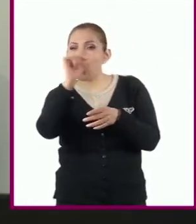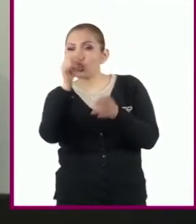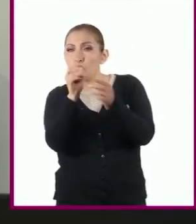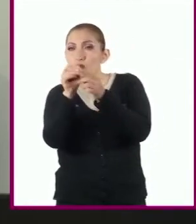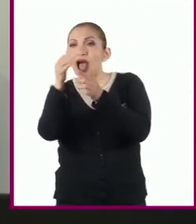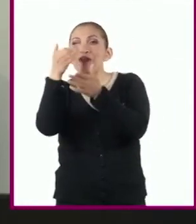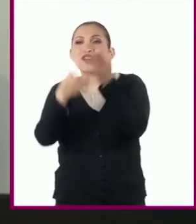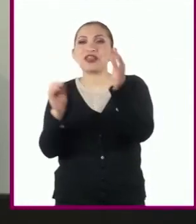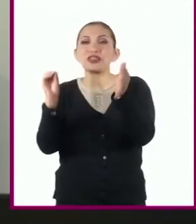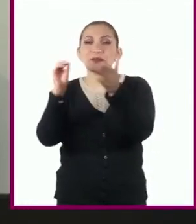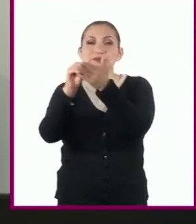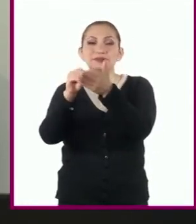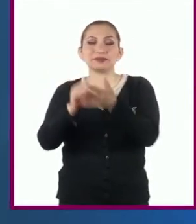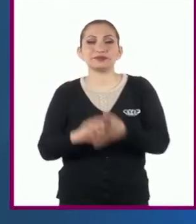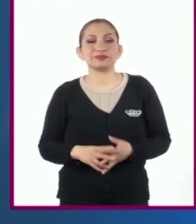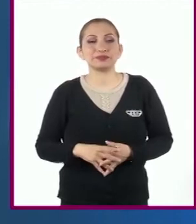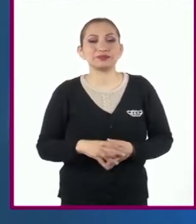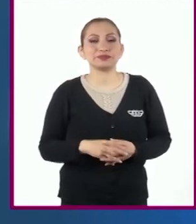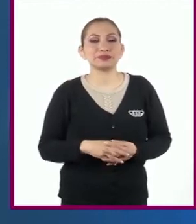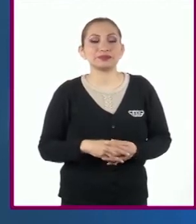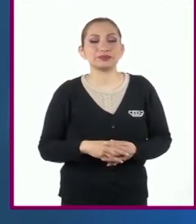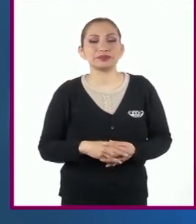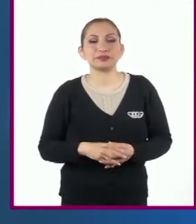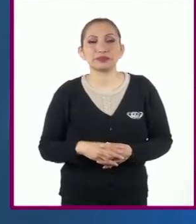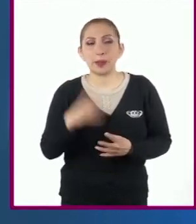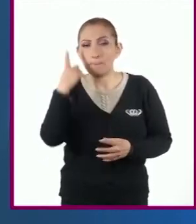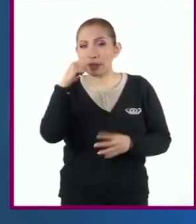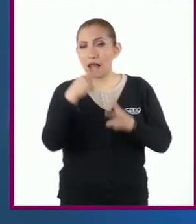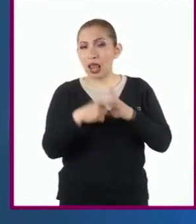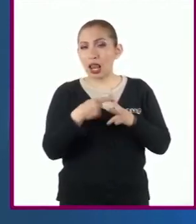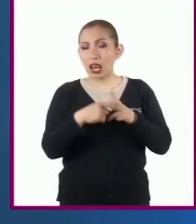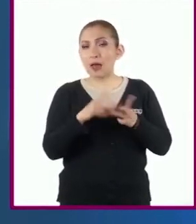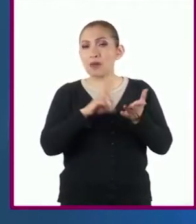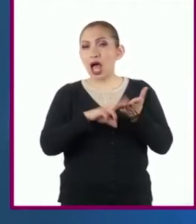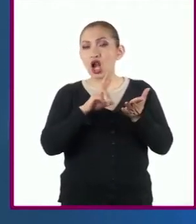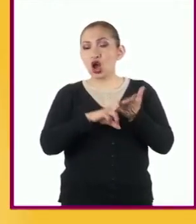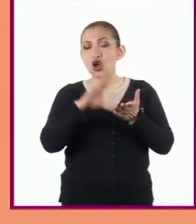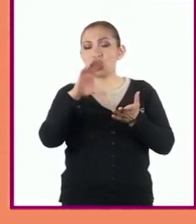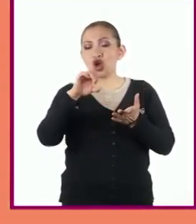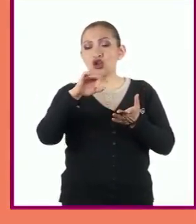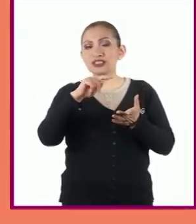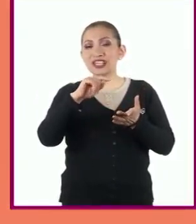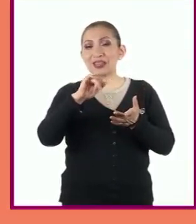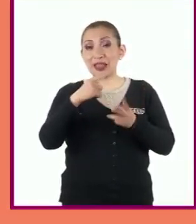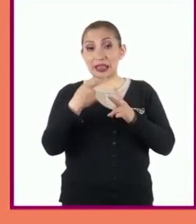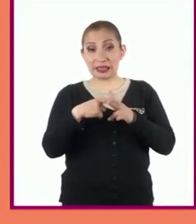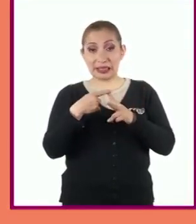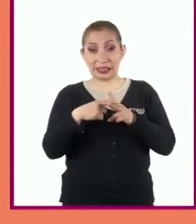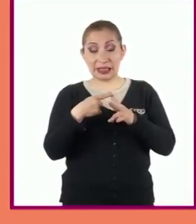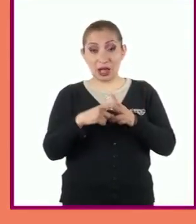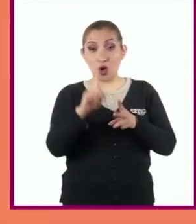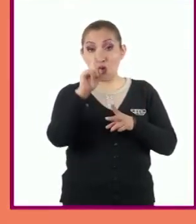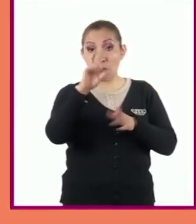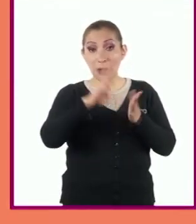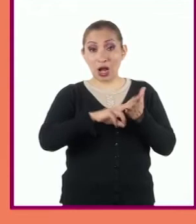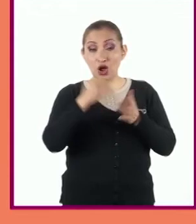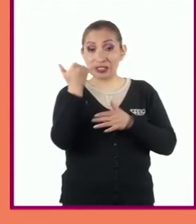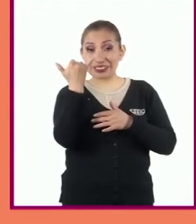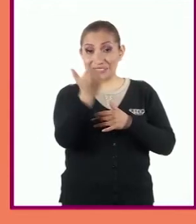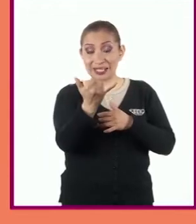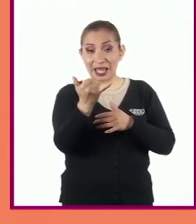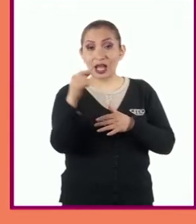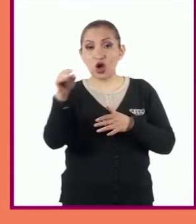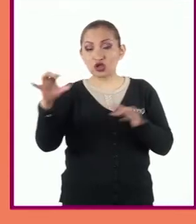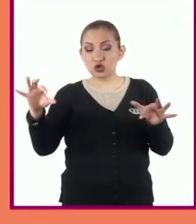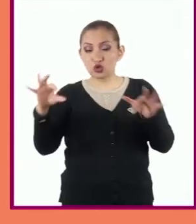datos faltantes. Para calcular el valor de la constante, dividimos un valor de Y con